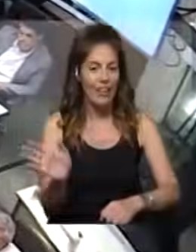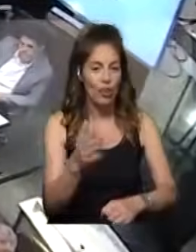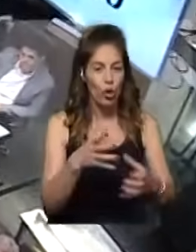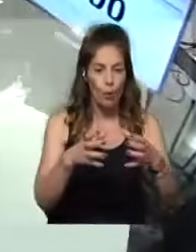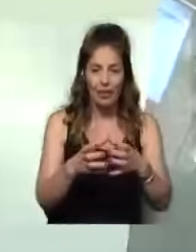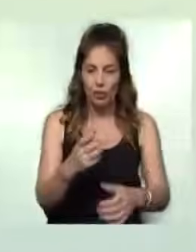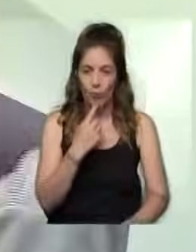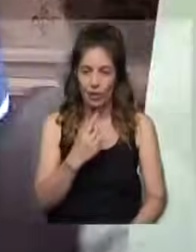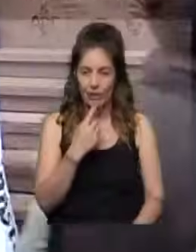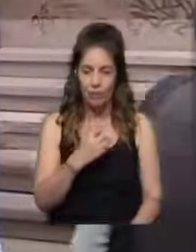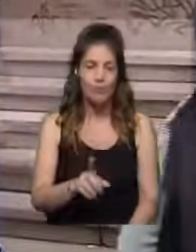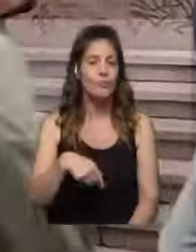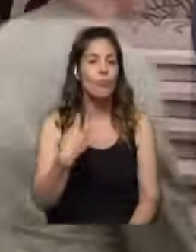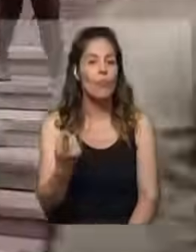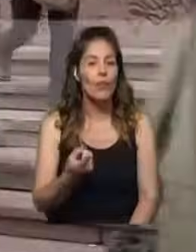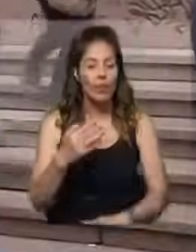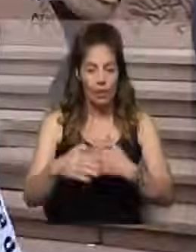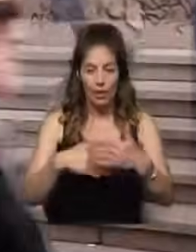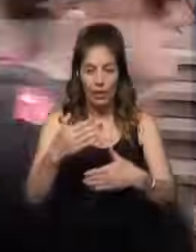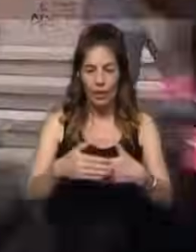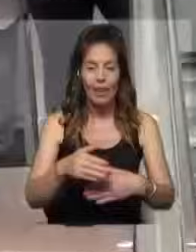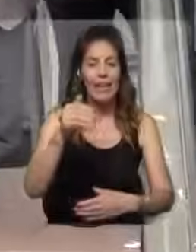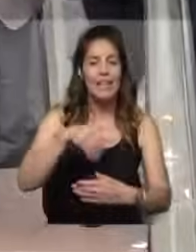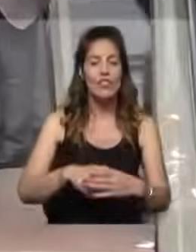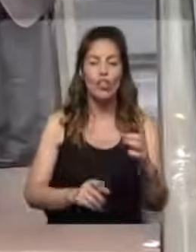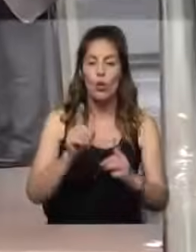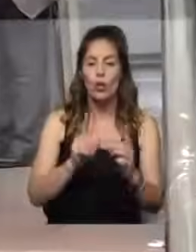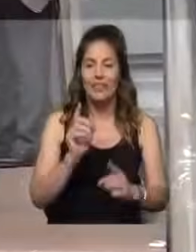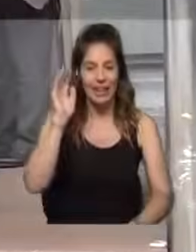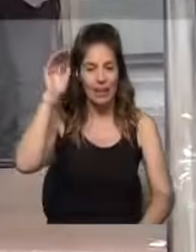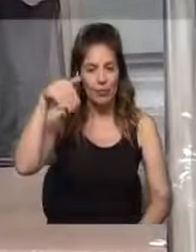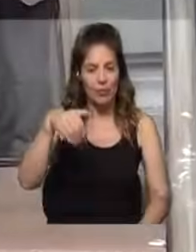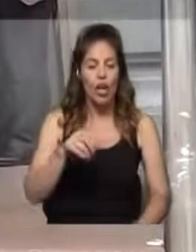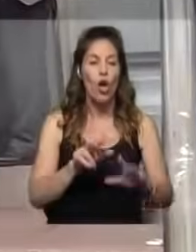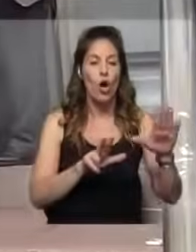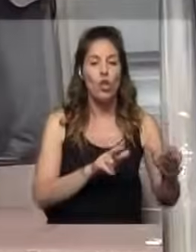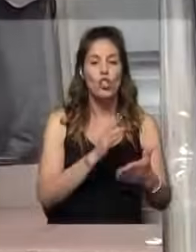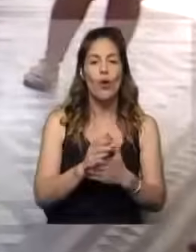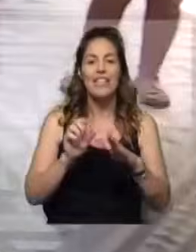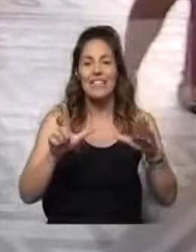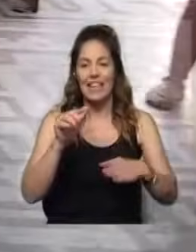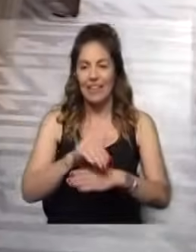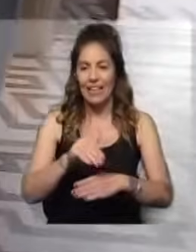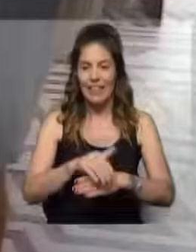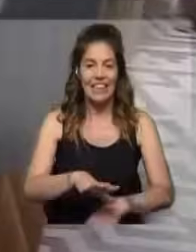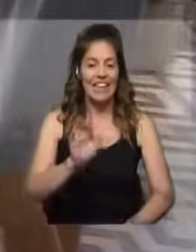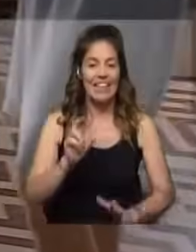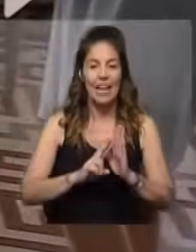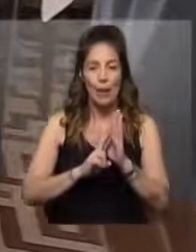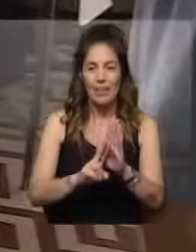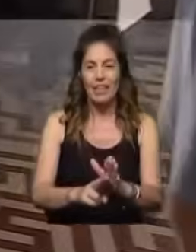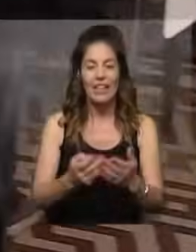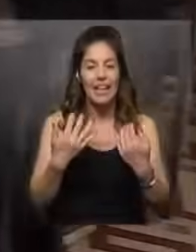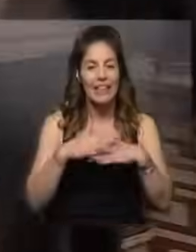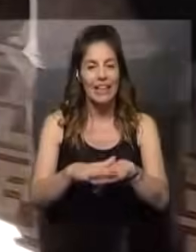partidos políticos mañana se desarrollarán las elecciones de la Universidad de la República entre las 8 y las 19 horas para elegir representantes para